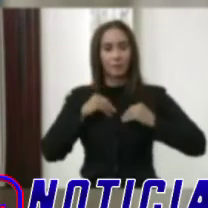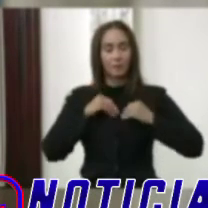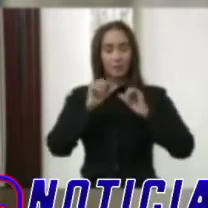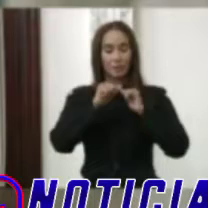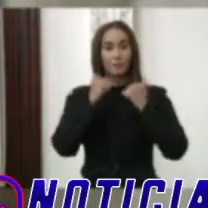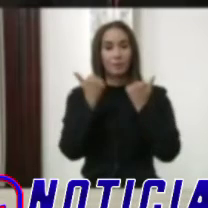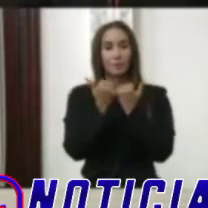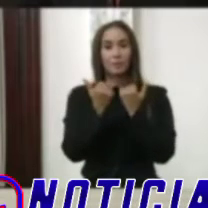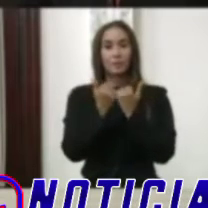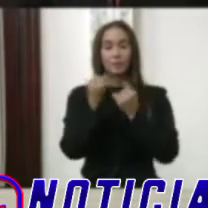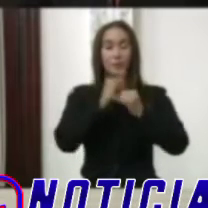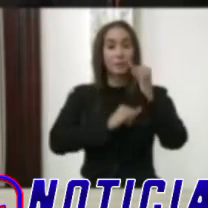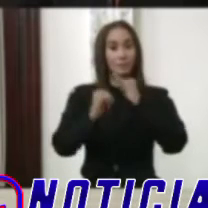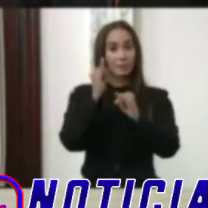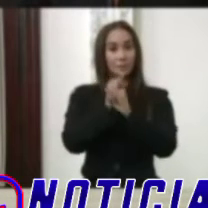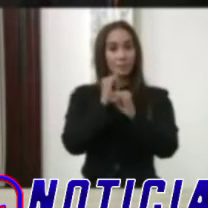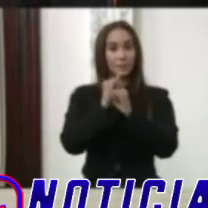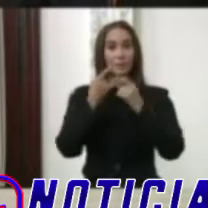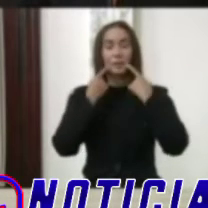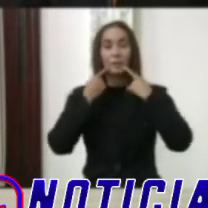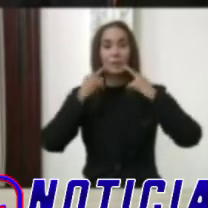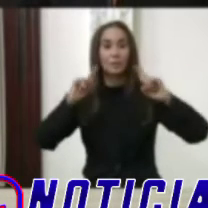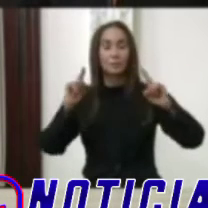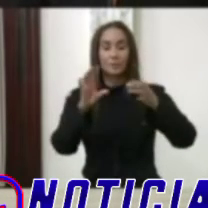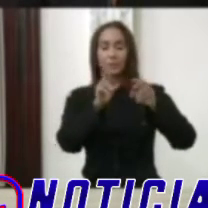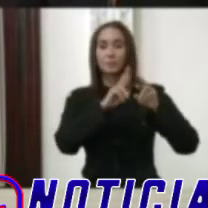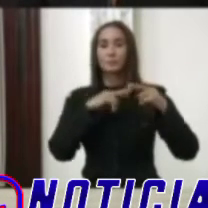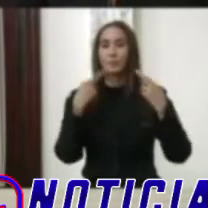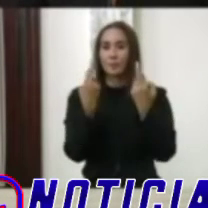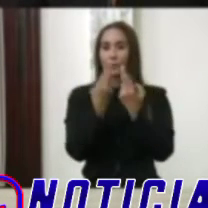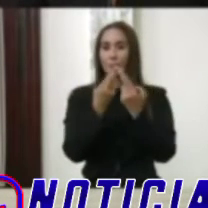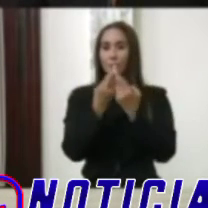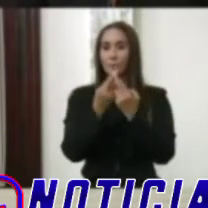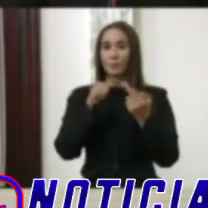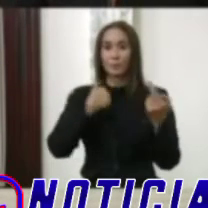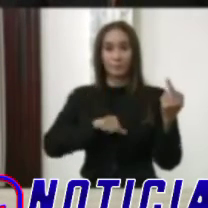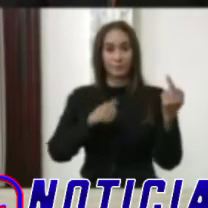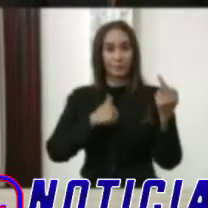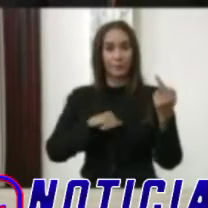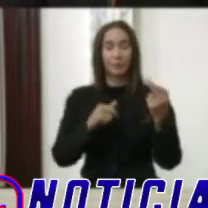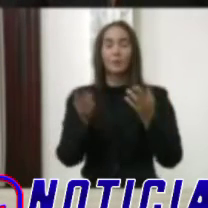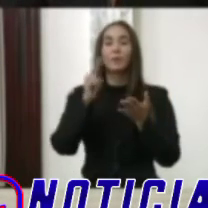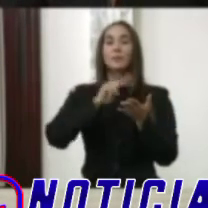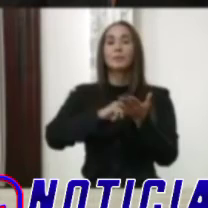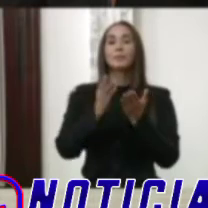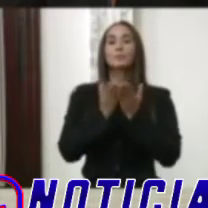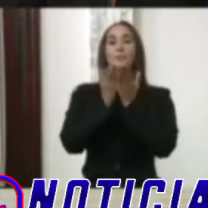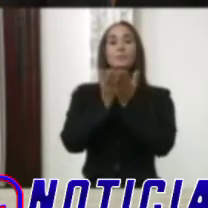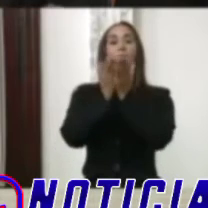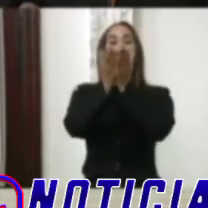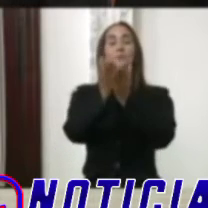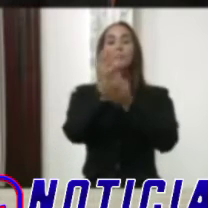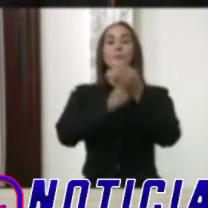de Prensa, reunida en Salta, Argentina, el 22 de octubre del año